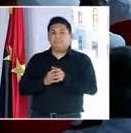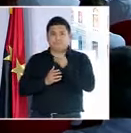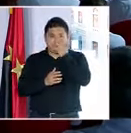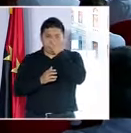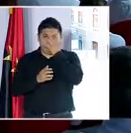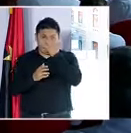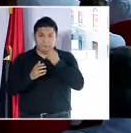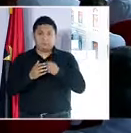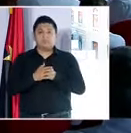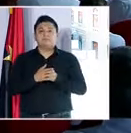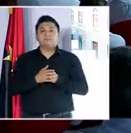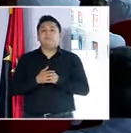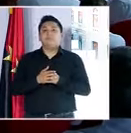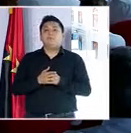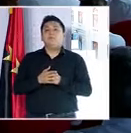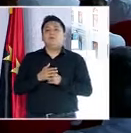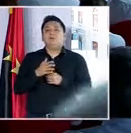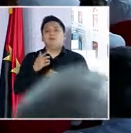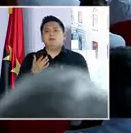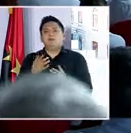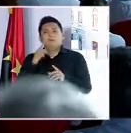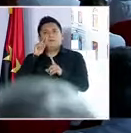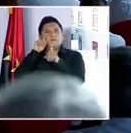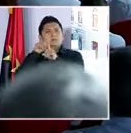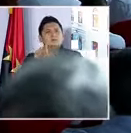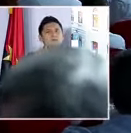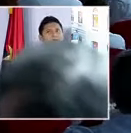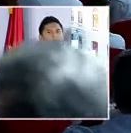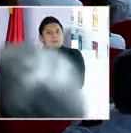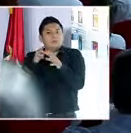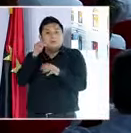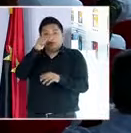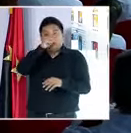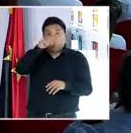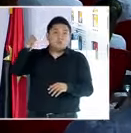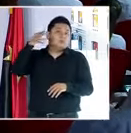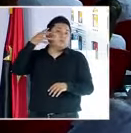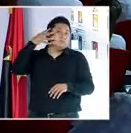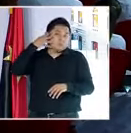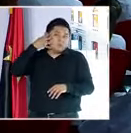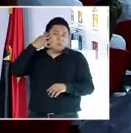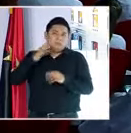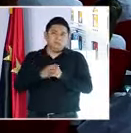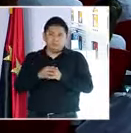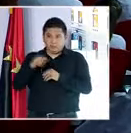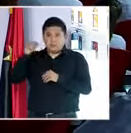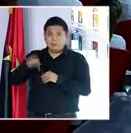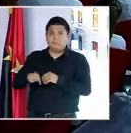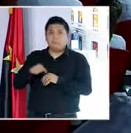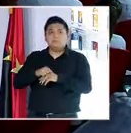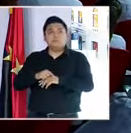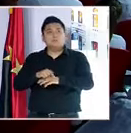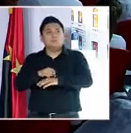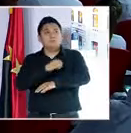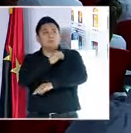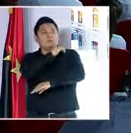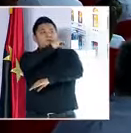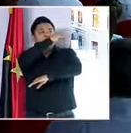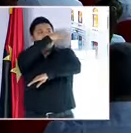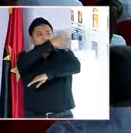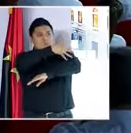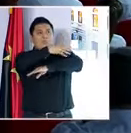El ejercicio y la esperanza de que Norte de Santander, la región del Catatumbo, logre